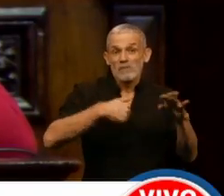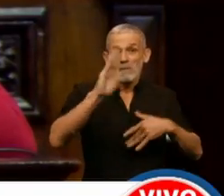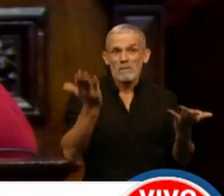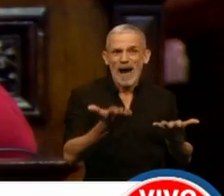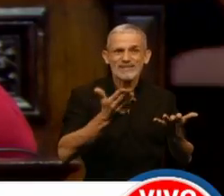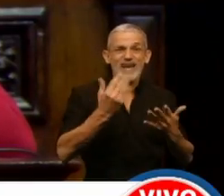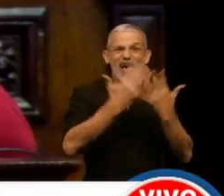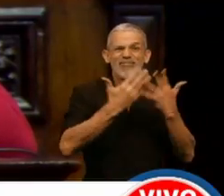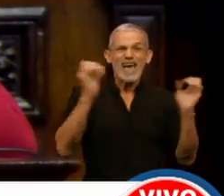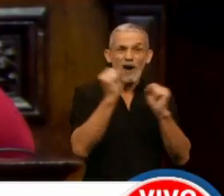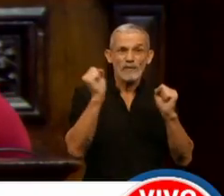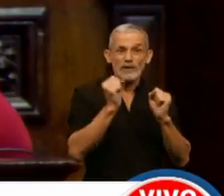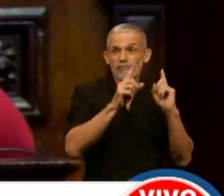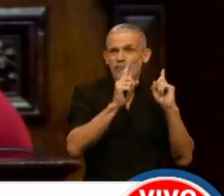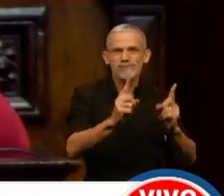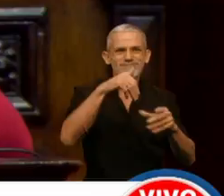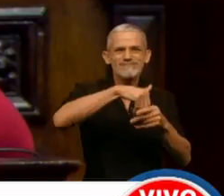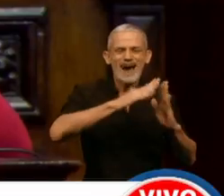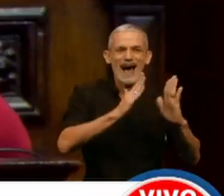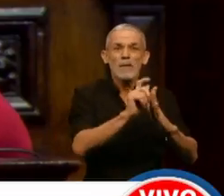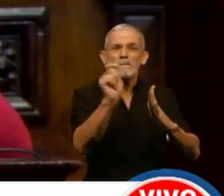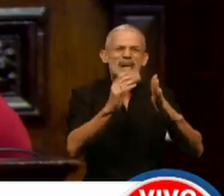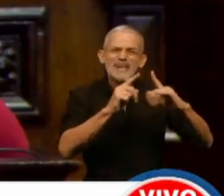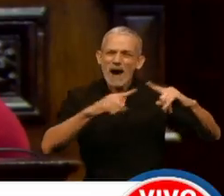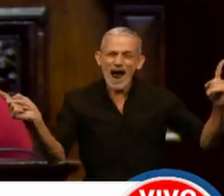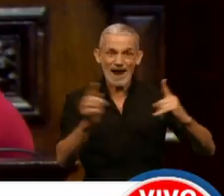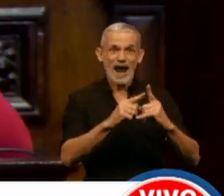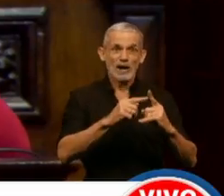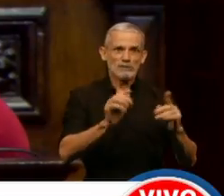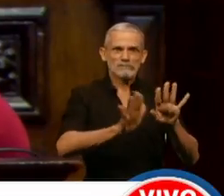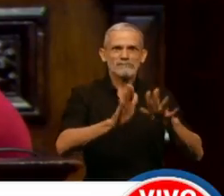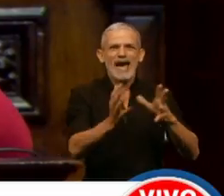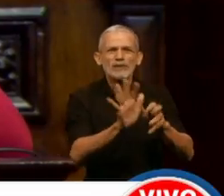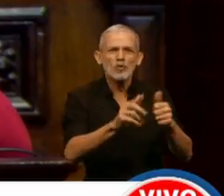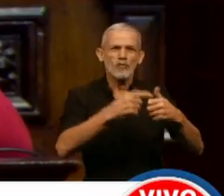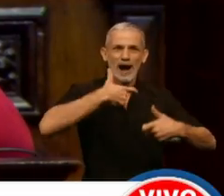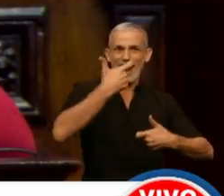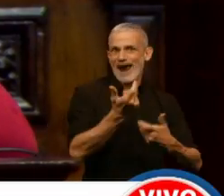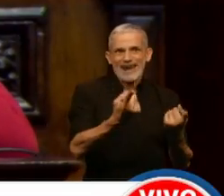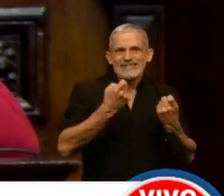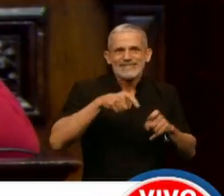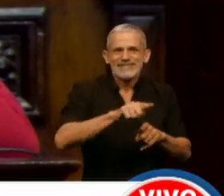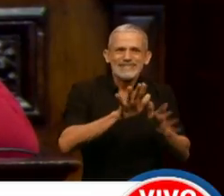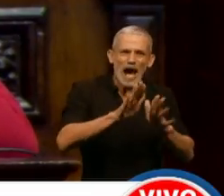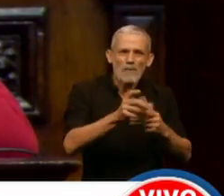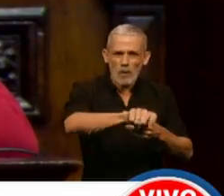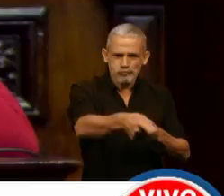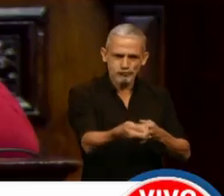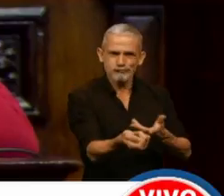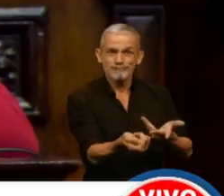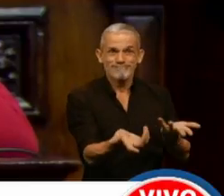cantidad de días fríos durante más meses usamos el calefactor la estufa y eso obviamente que